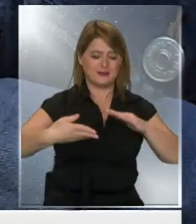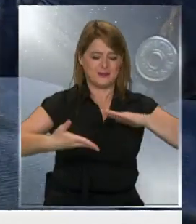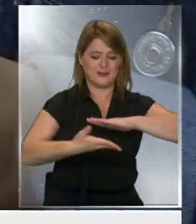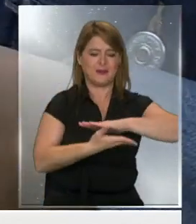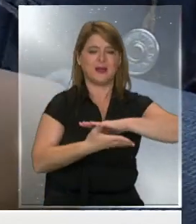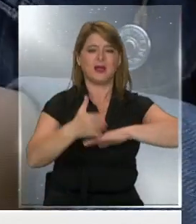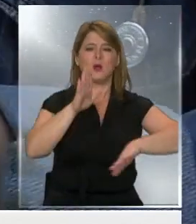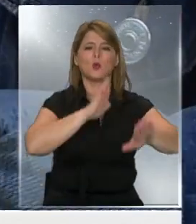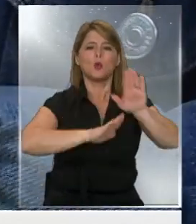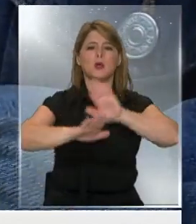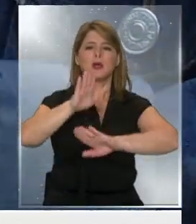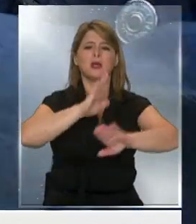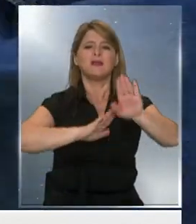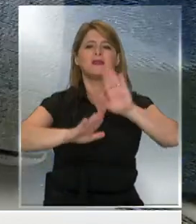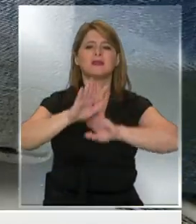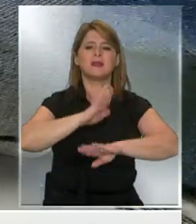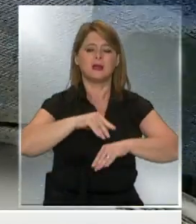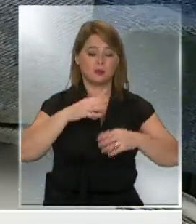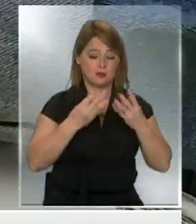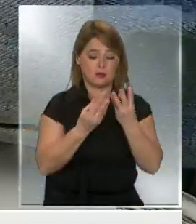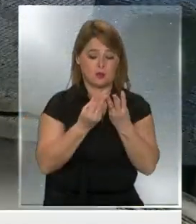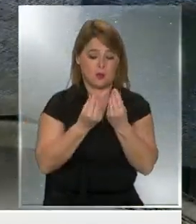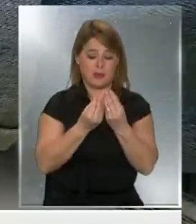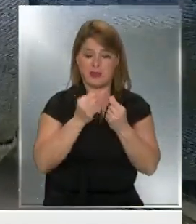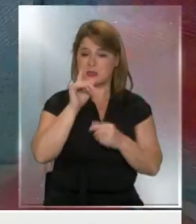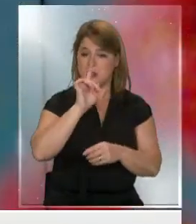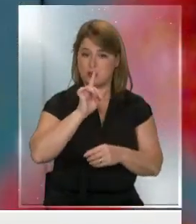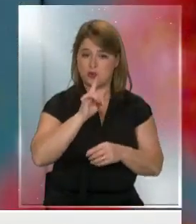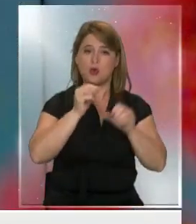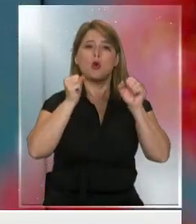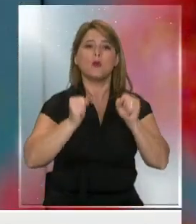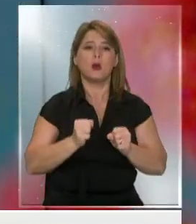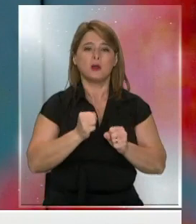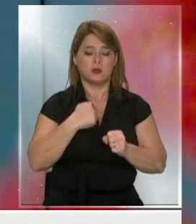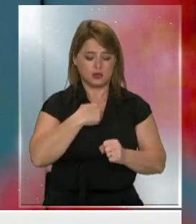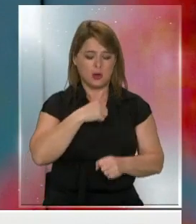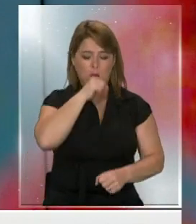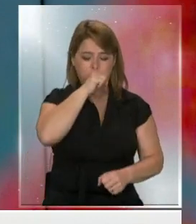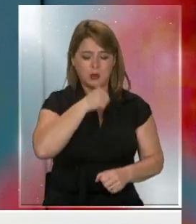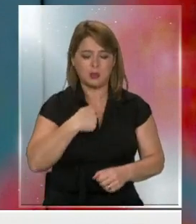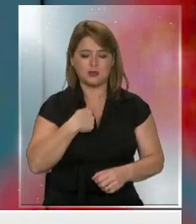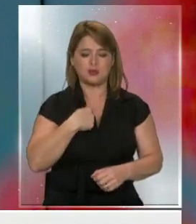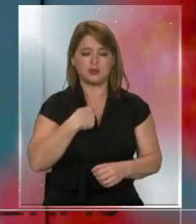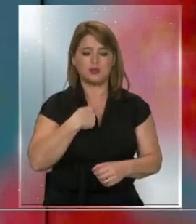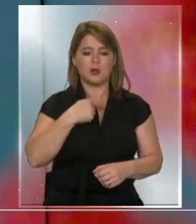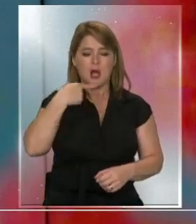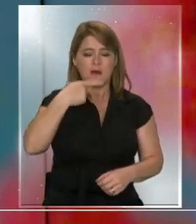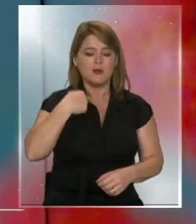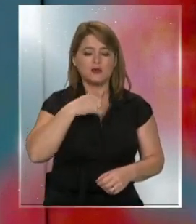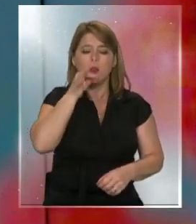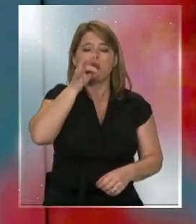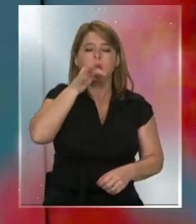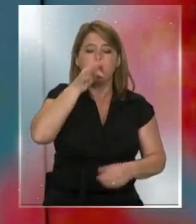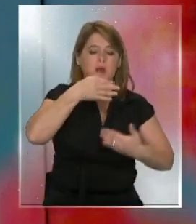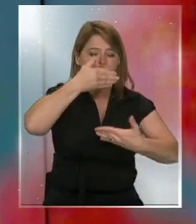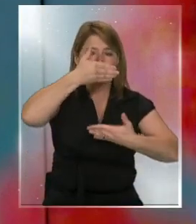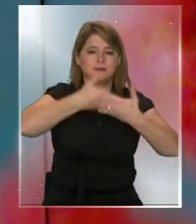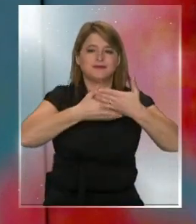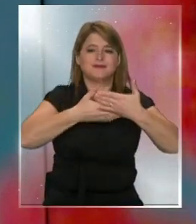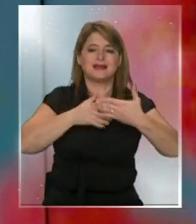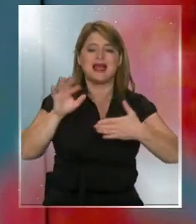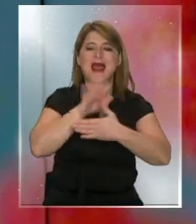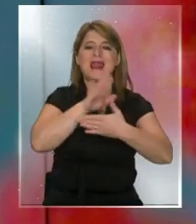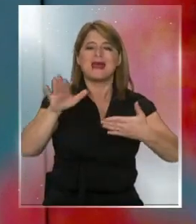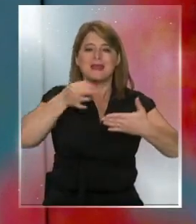eso, mientras no se humedezca, funciona. Si uno tose, habla, no le tira gotitas a nadie. Y si la